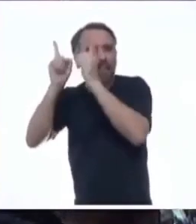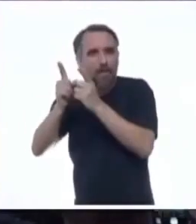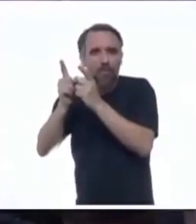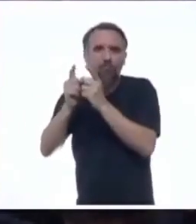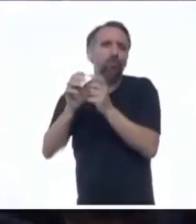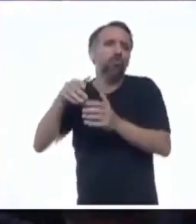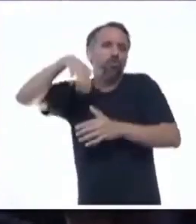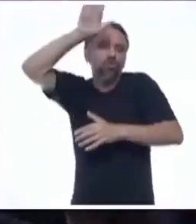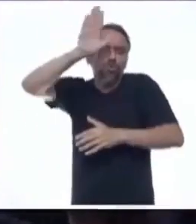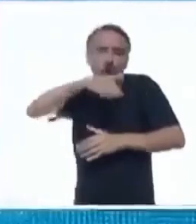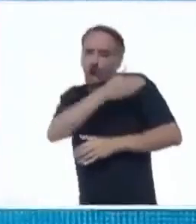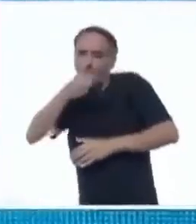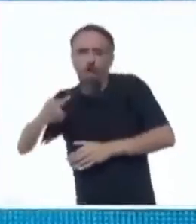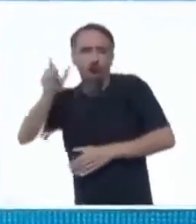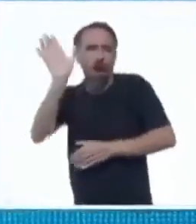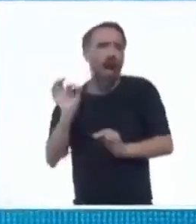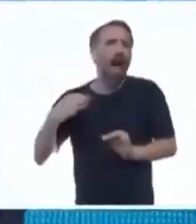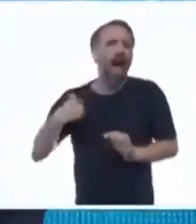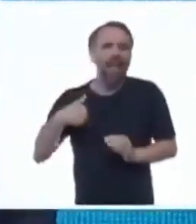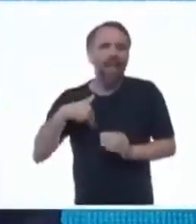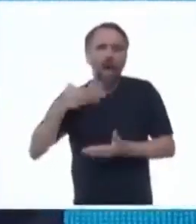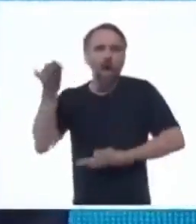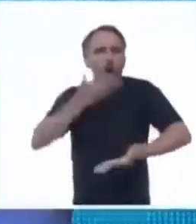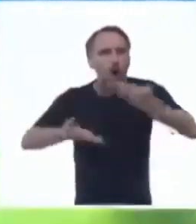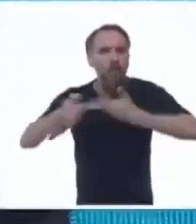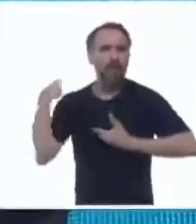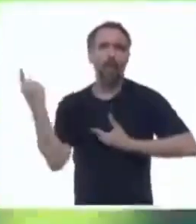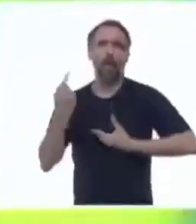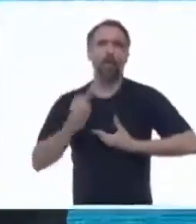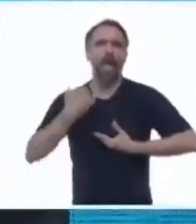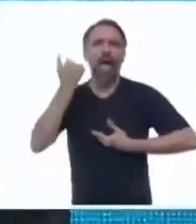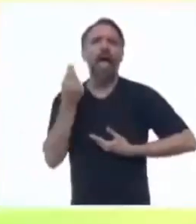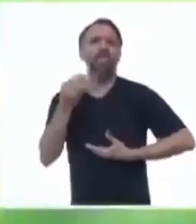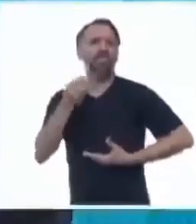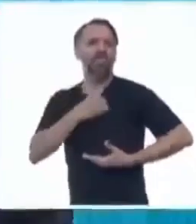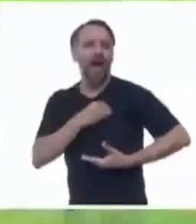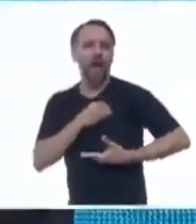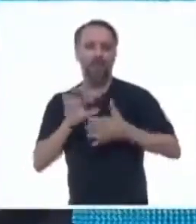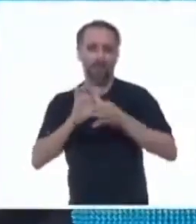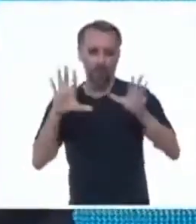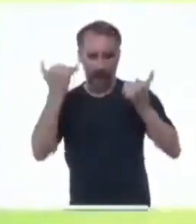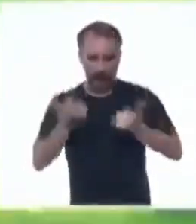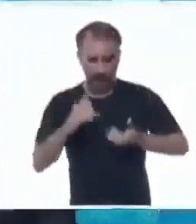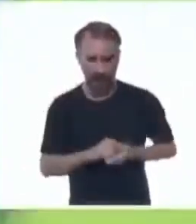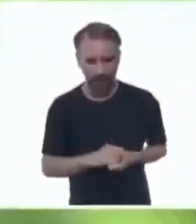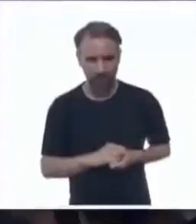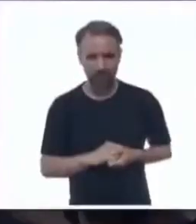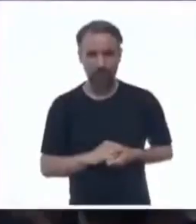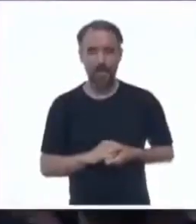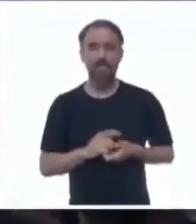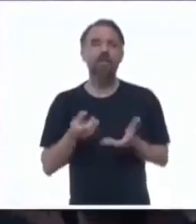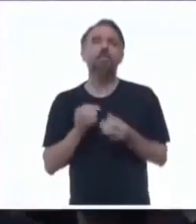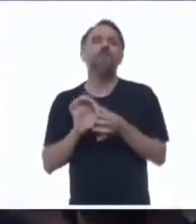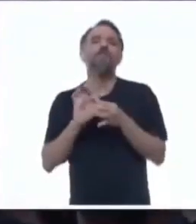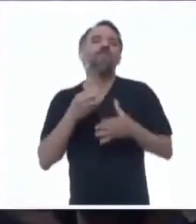Argentina comparten con nosotros valores democráticos como la educación